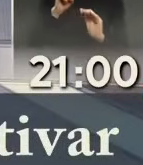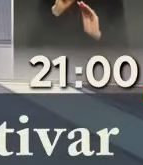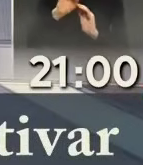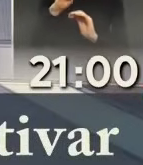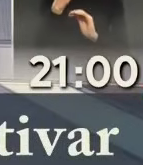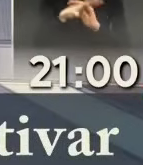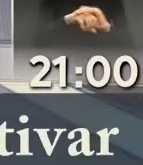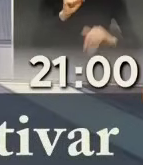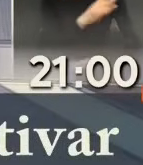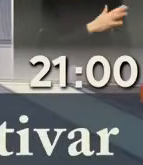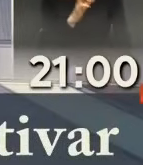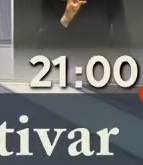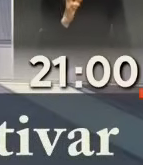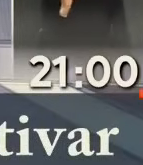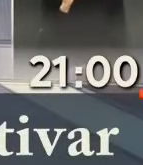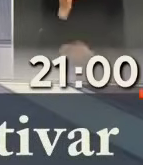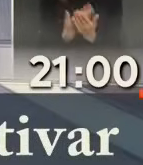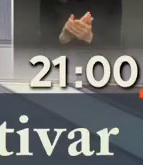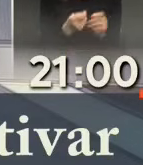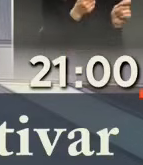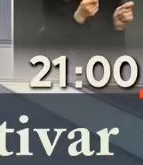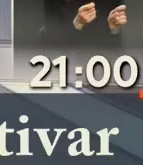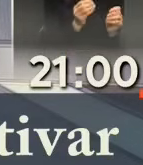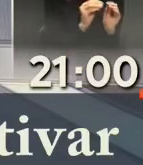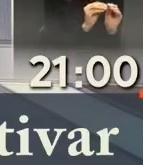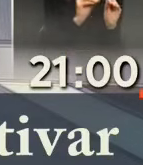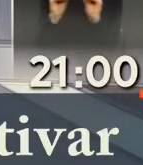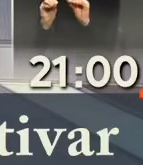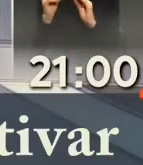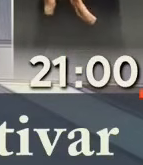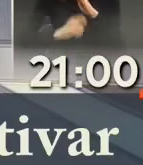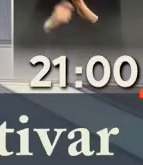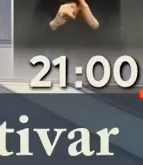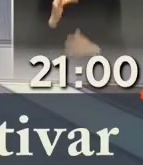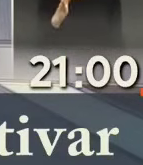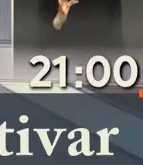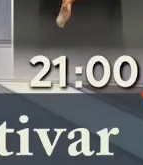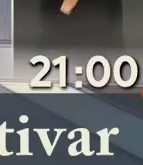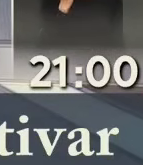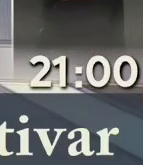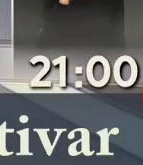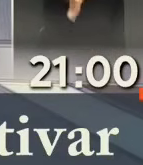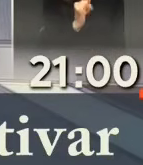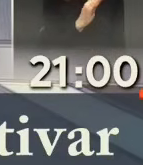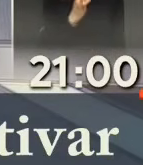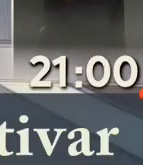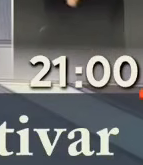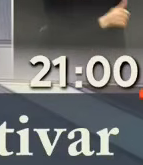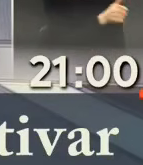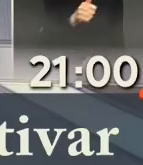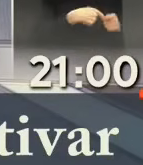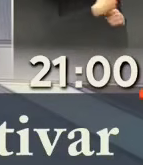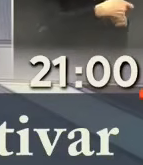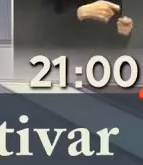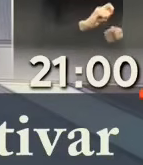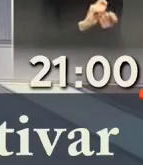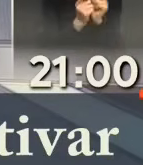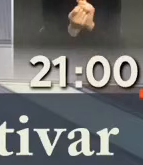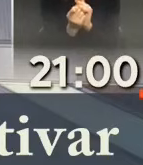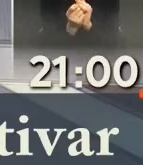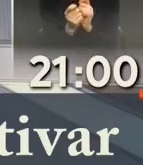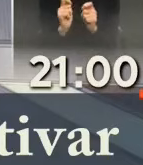el ingreso familiar de emergencia. Una de ellas propone una transición entre el IFE universal, ya existente, y un ingreso laboral de emergencia